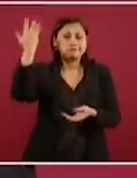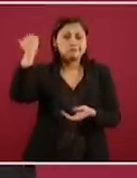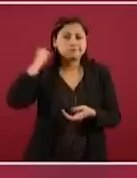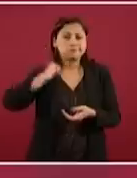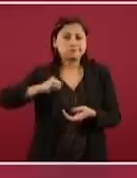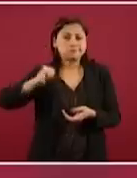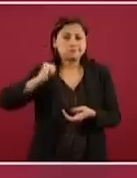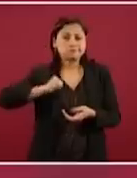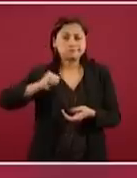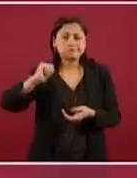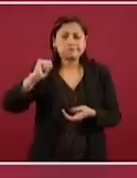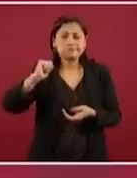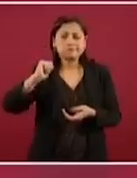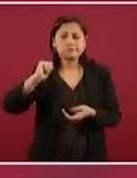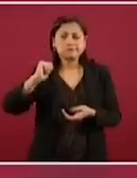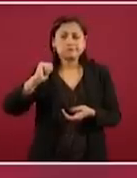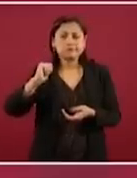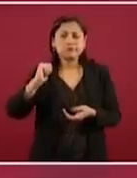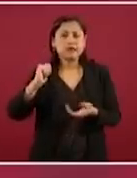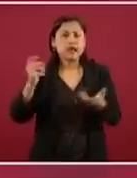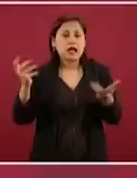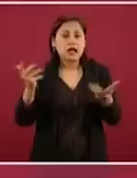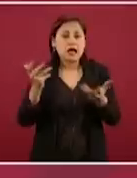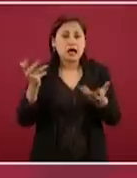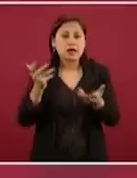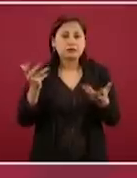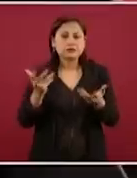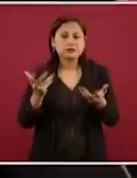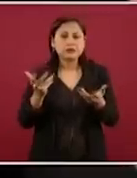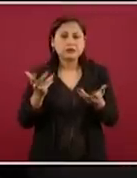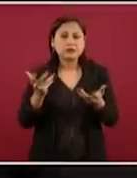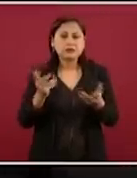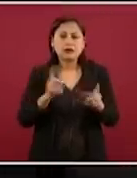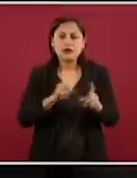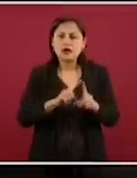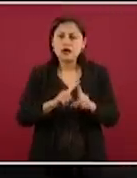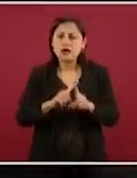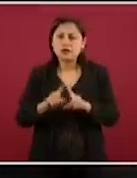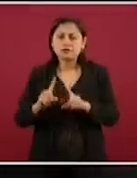prácticas que se fueron